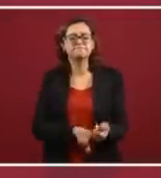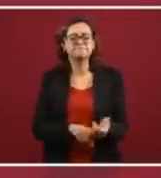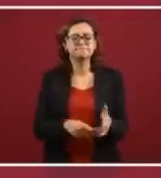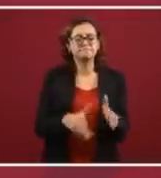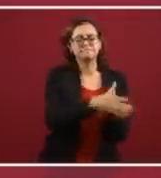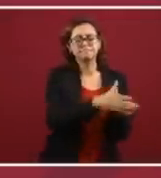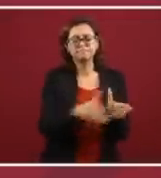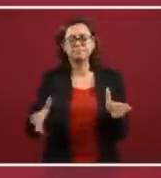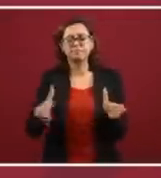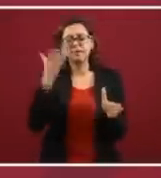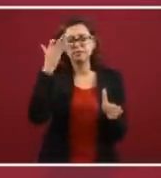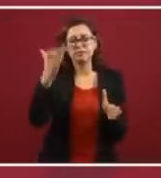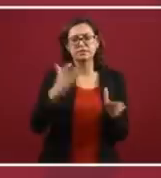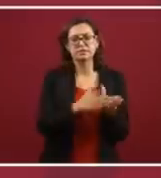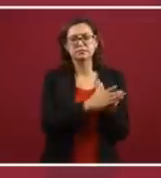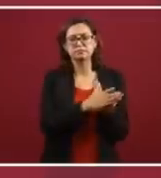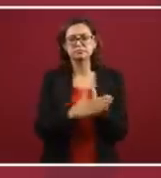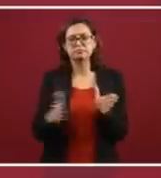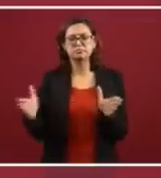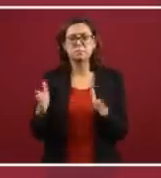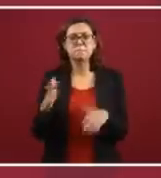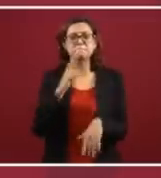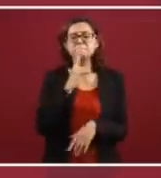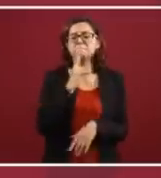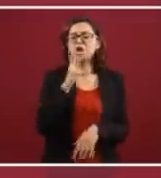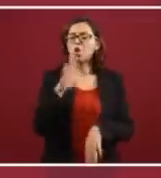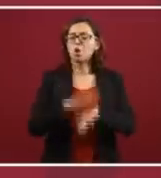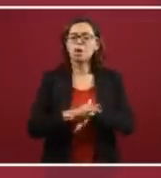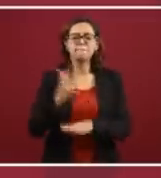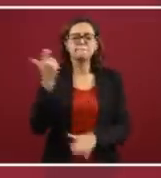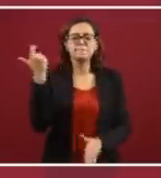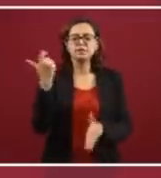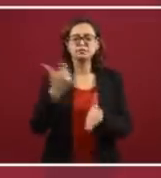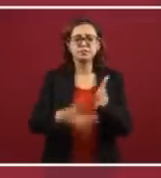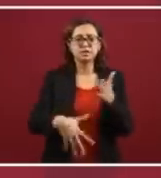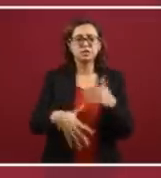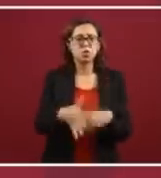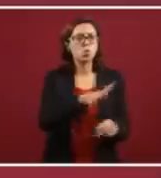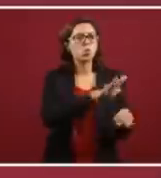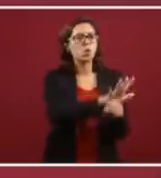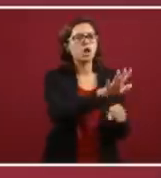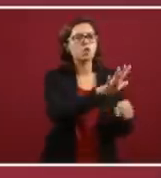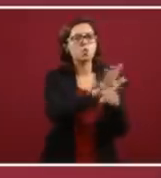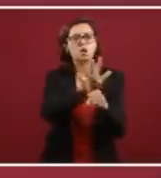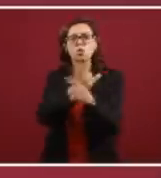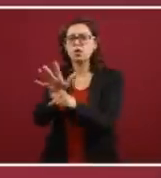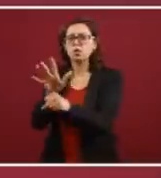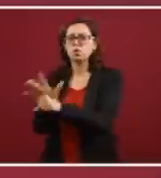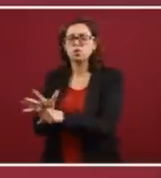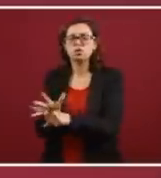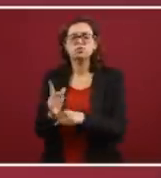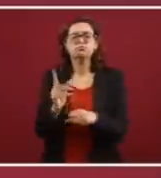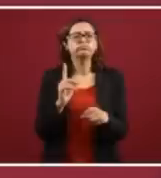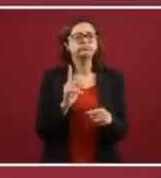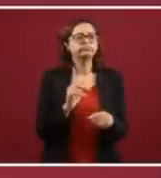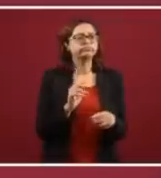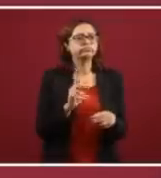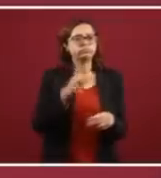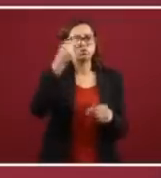durante todo este periodo han dado mejores precios y cuáles son los que